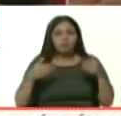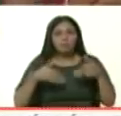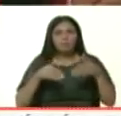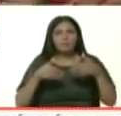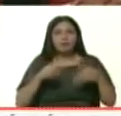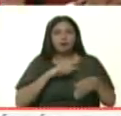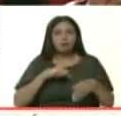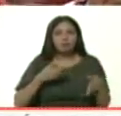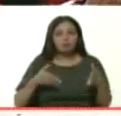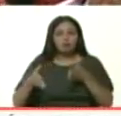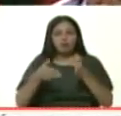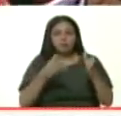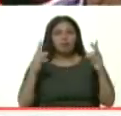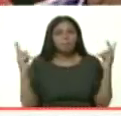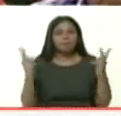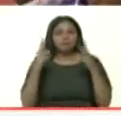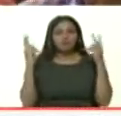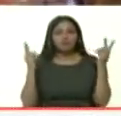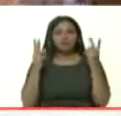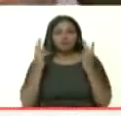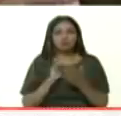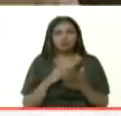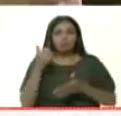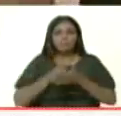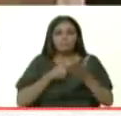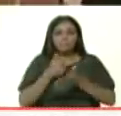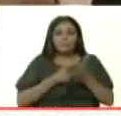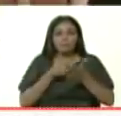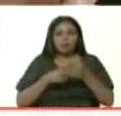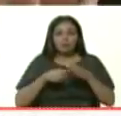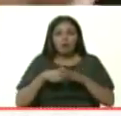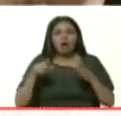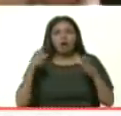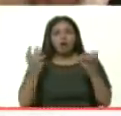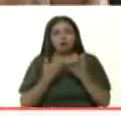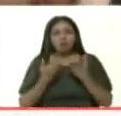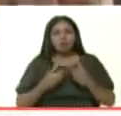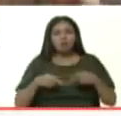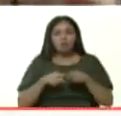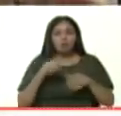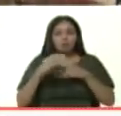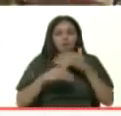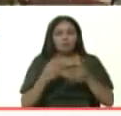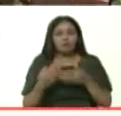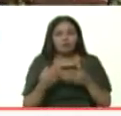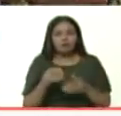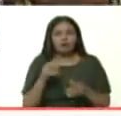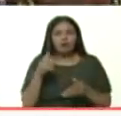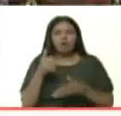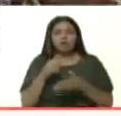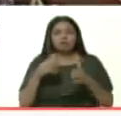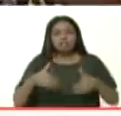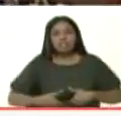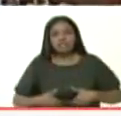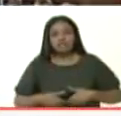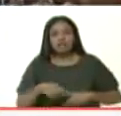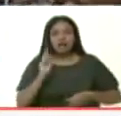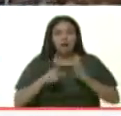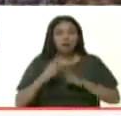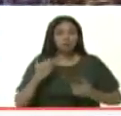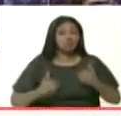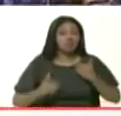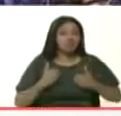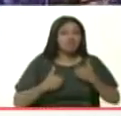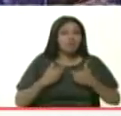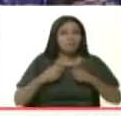nuestro camino victorioso, batallando, luchando, pasando sacrificios, a veces sufriendo,